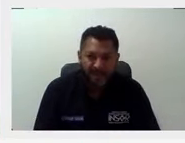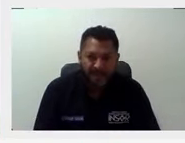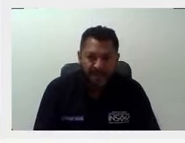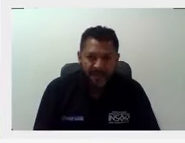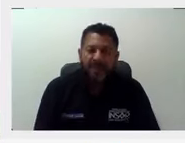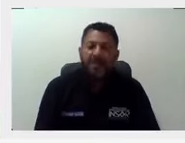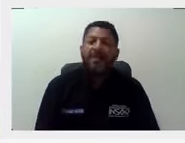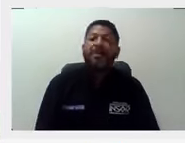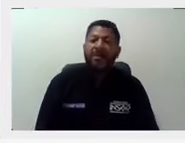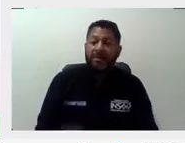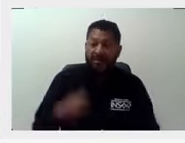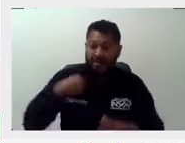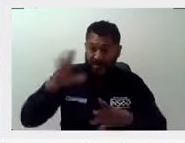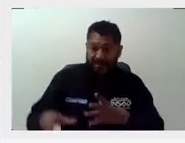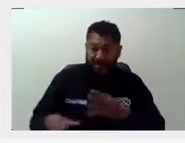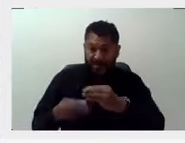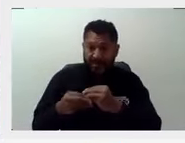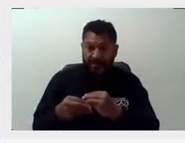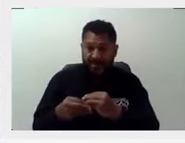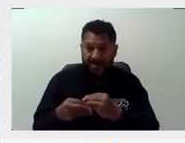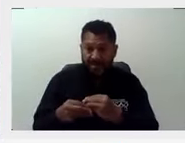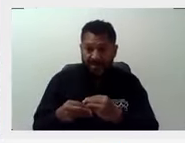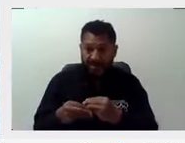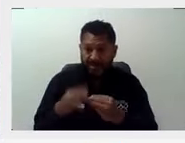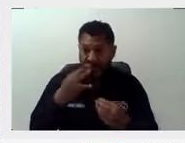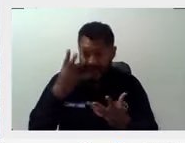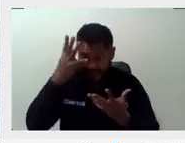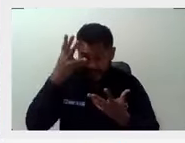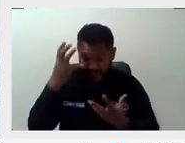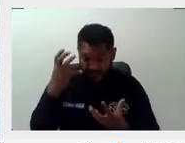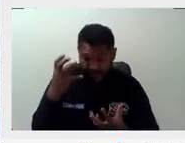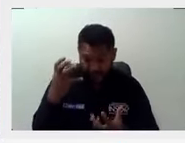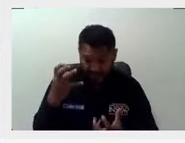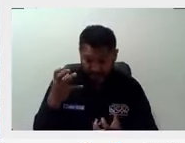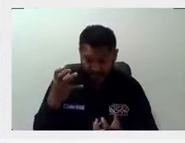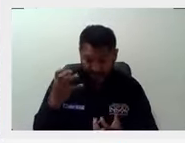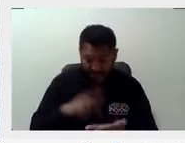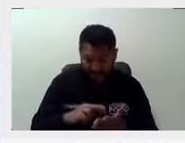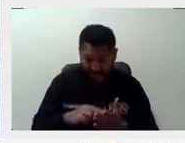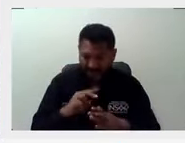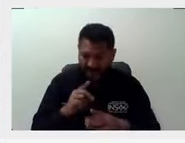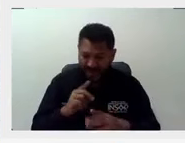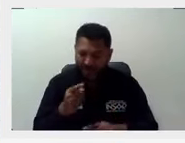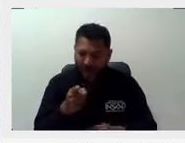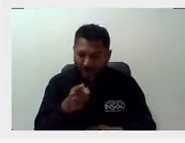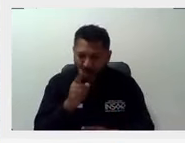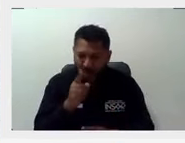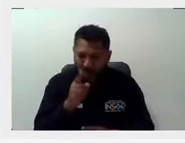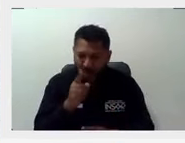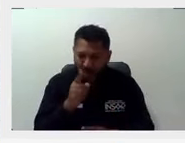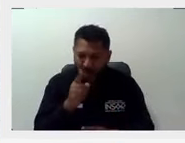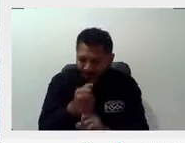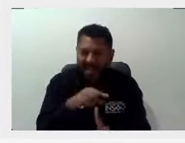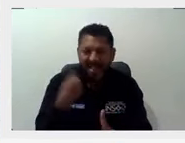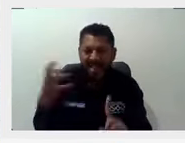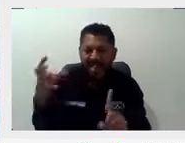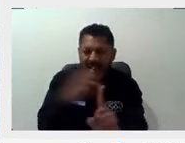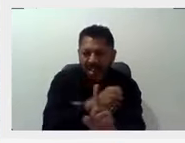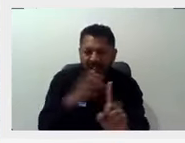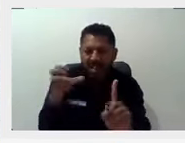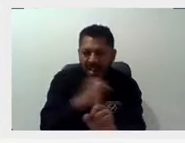que uno se frustra cuando no ve el logro previo, cuando no ve que ha logrado cosas. Y